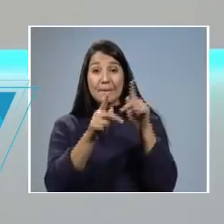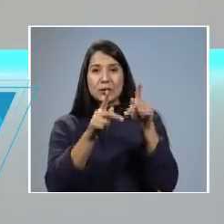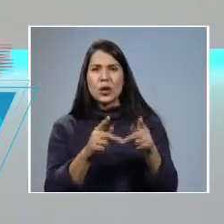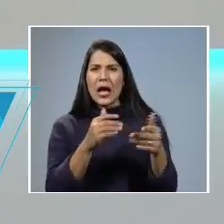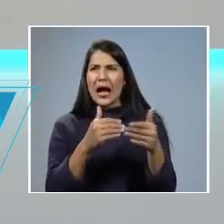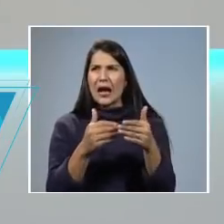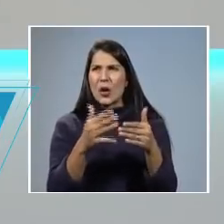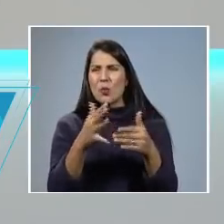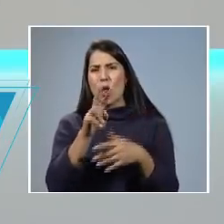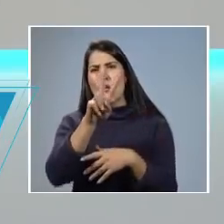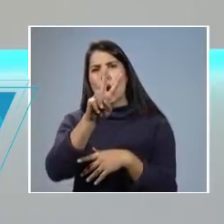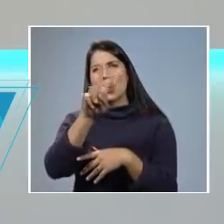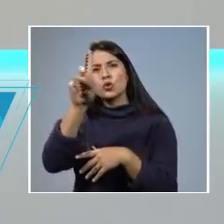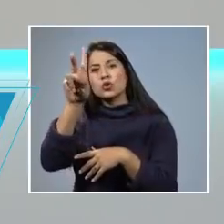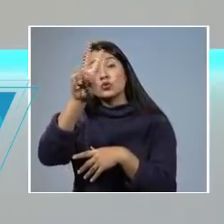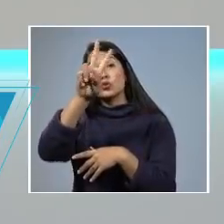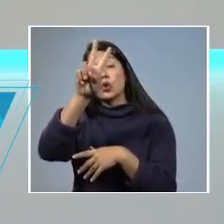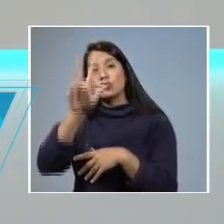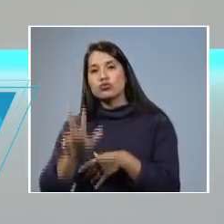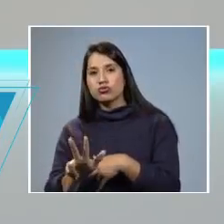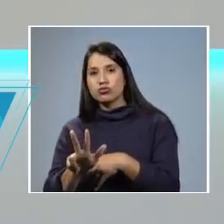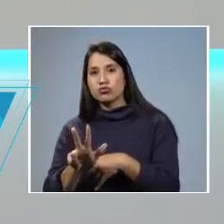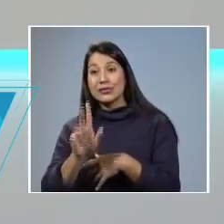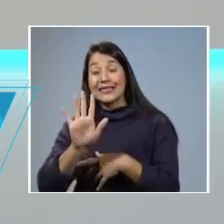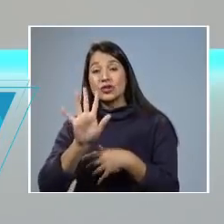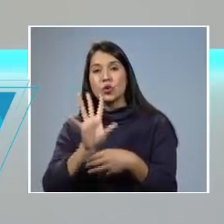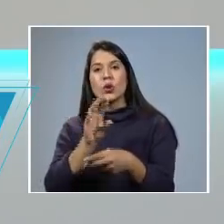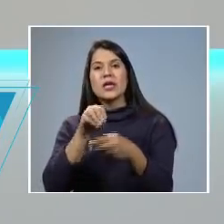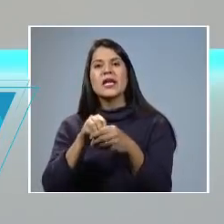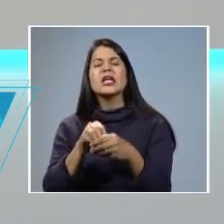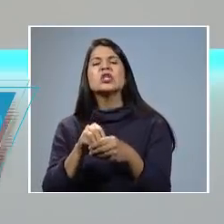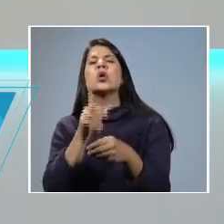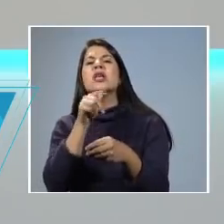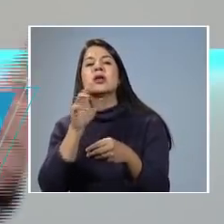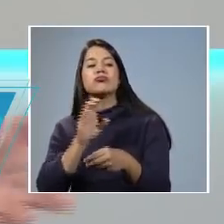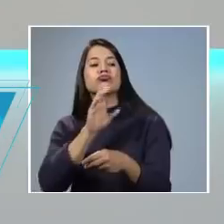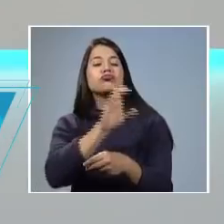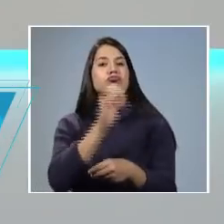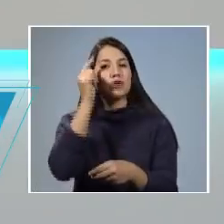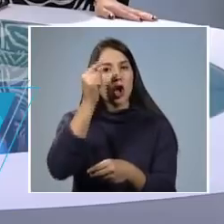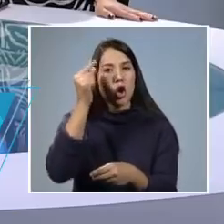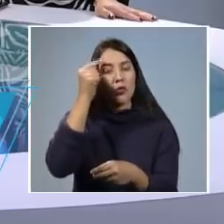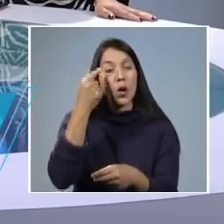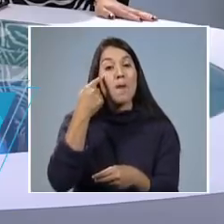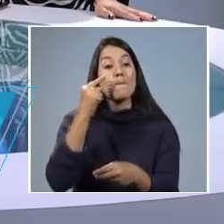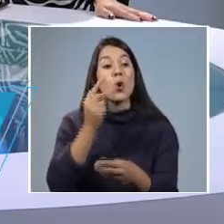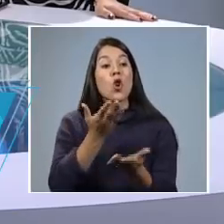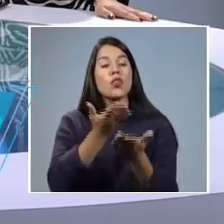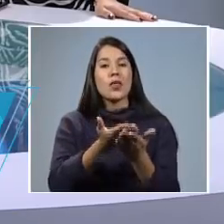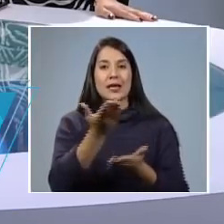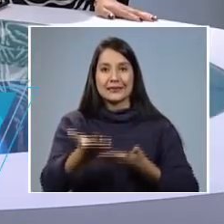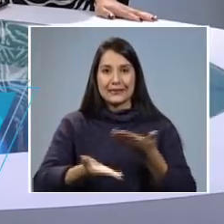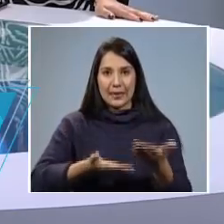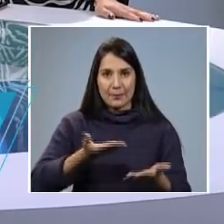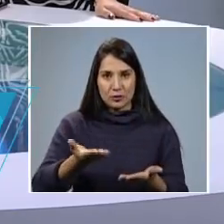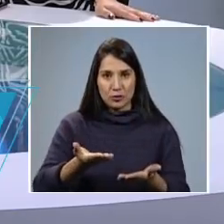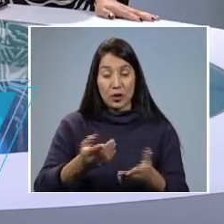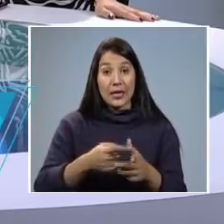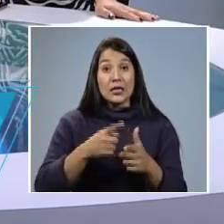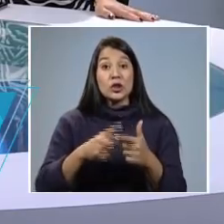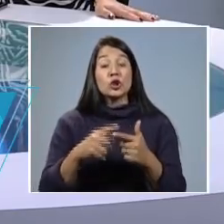casi que 2/3 partes de sus ingresos provienen del Estado a través de los servicios y los aportes que tiene. Entonces, si